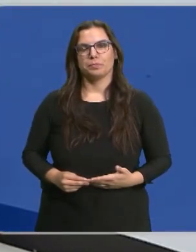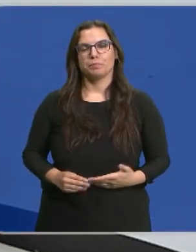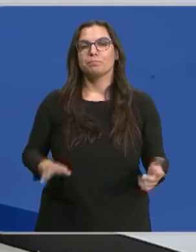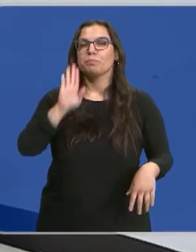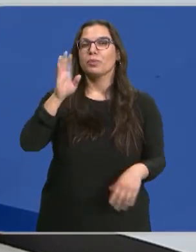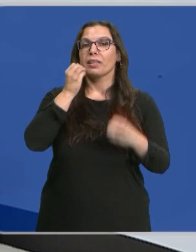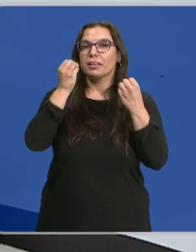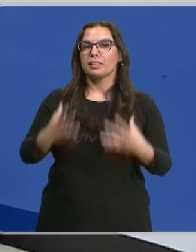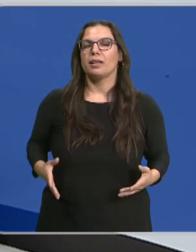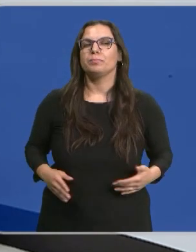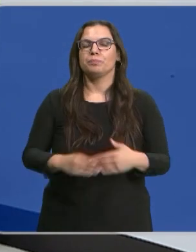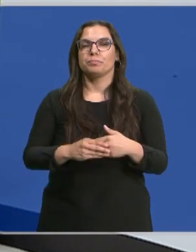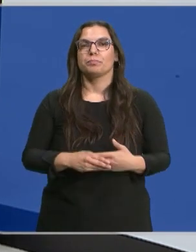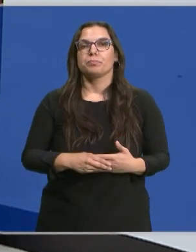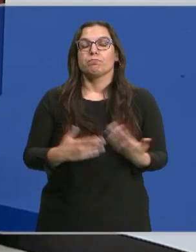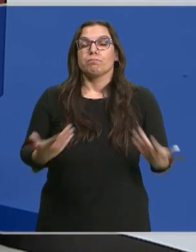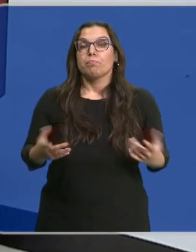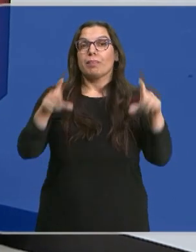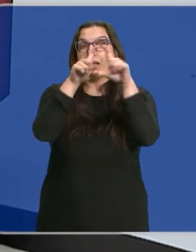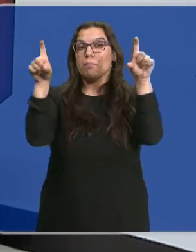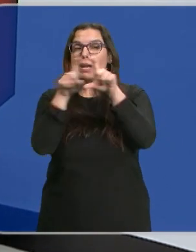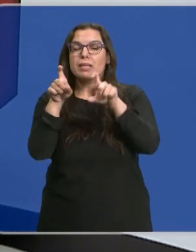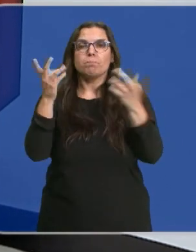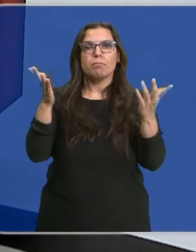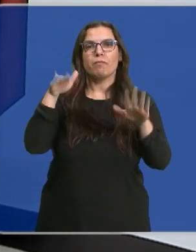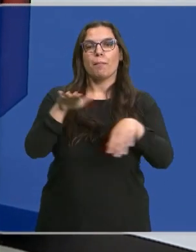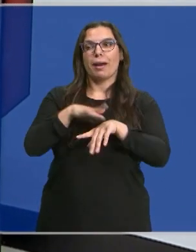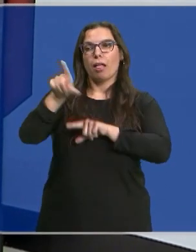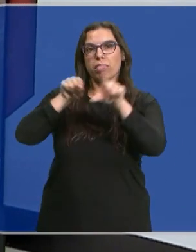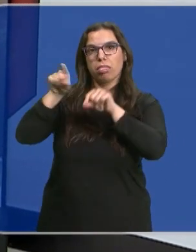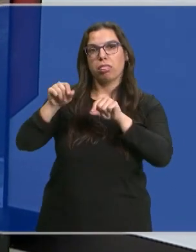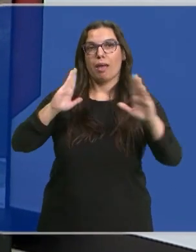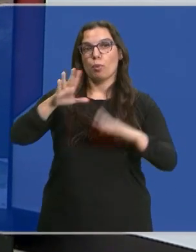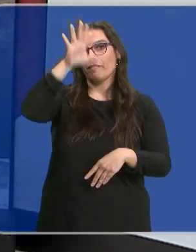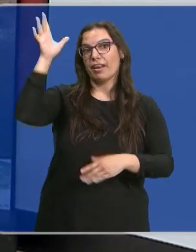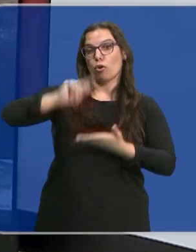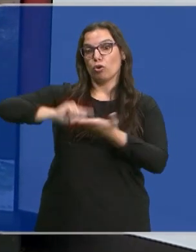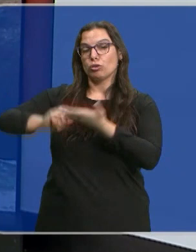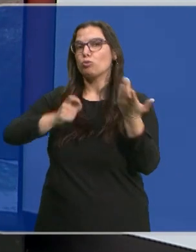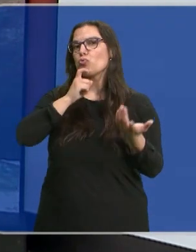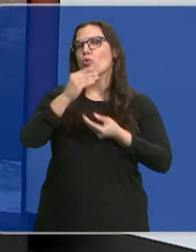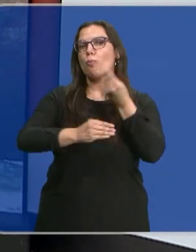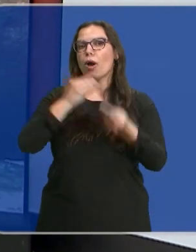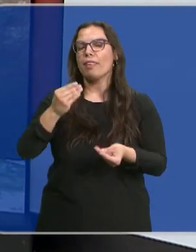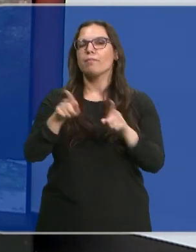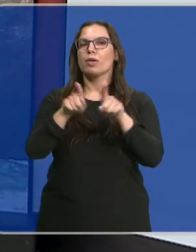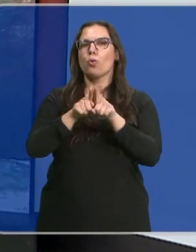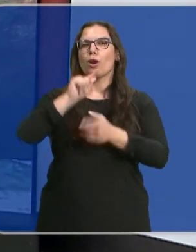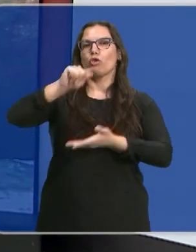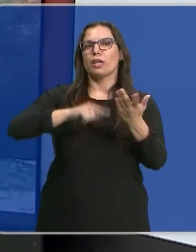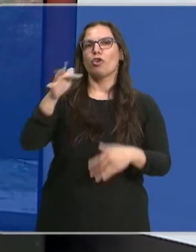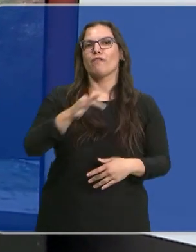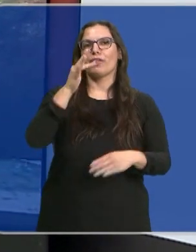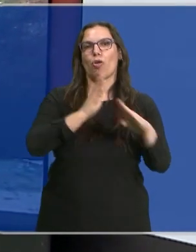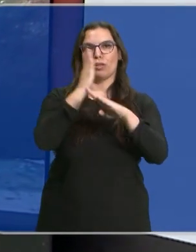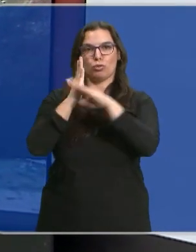Hola, ¿qué tal? Y una fórmula que encuentran las empresas para cubrir su plantilla en verano es hacer fijos discontinuos. En junio han